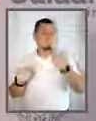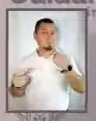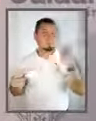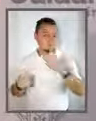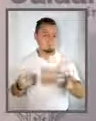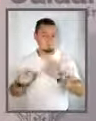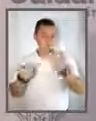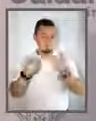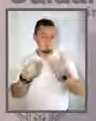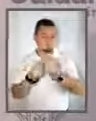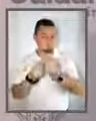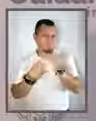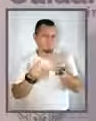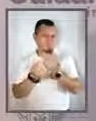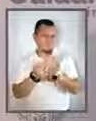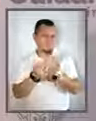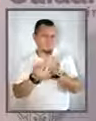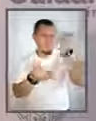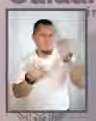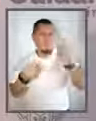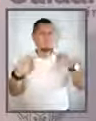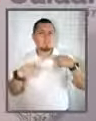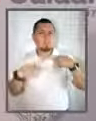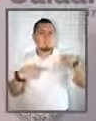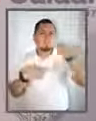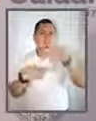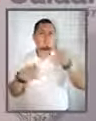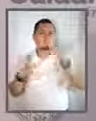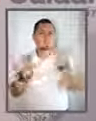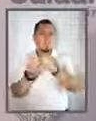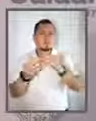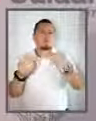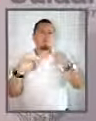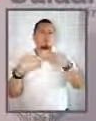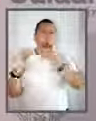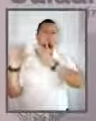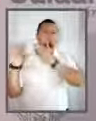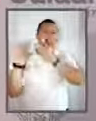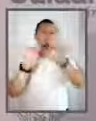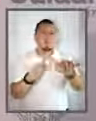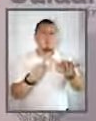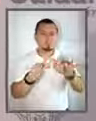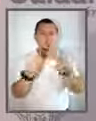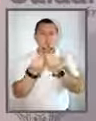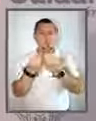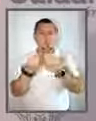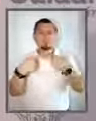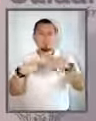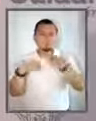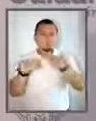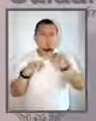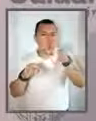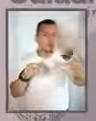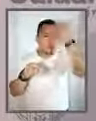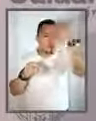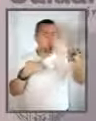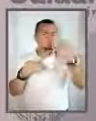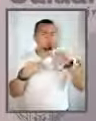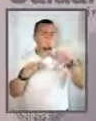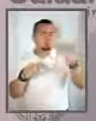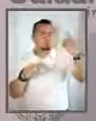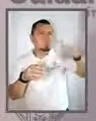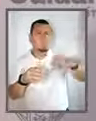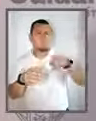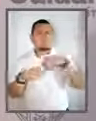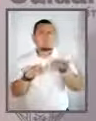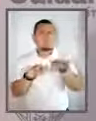en tratándose de aquellas personas o proveedores o prestadores de servicios que pudieran estar